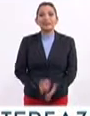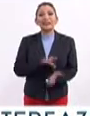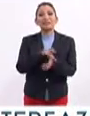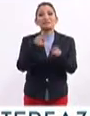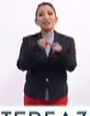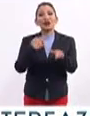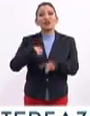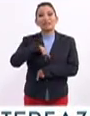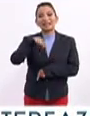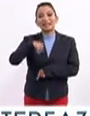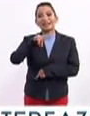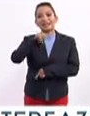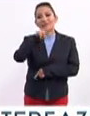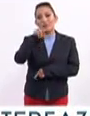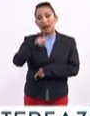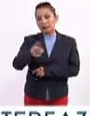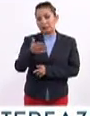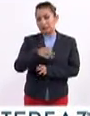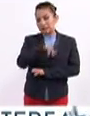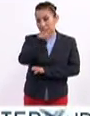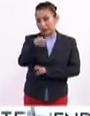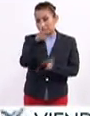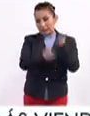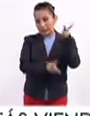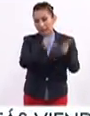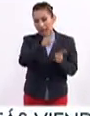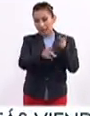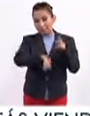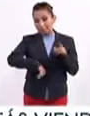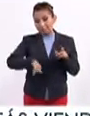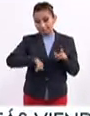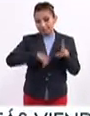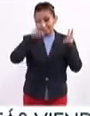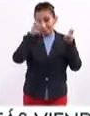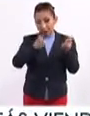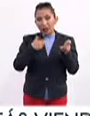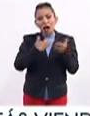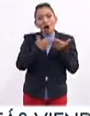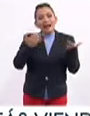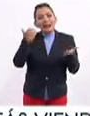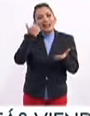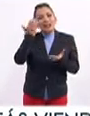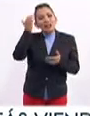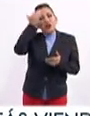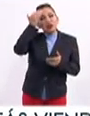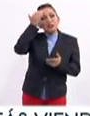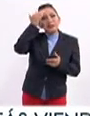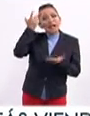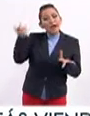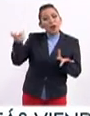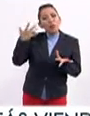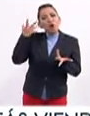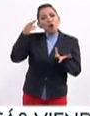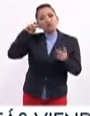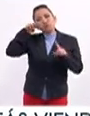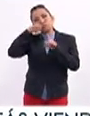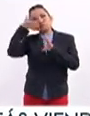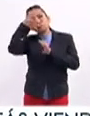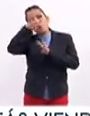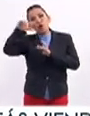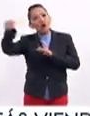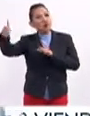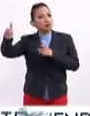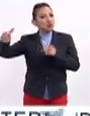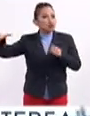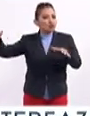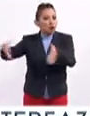Gracias por seguir con nosotros en Interfaz y bueno, después de platicar de este interesante tema, pues queremos conocer además las perspectivas de otros